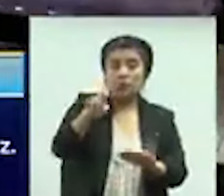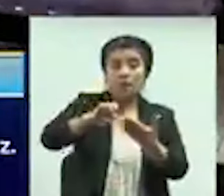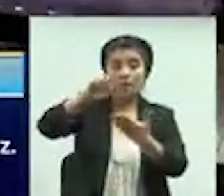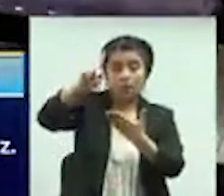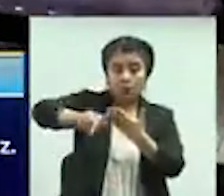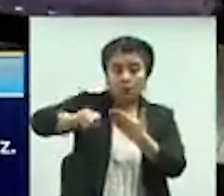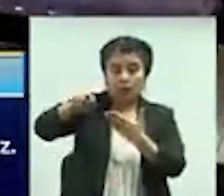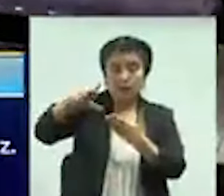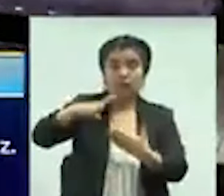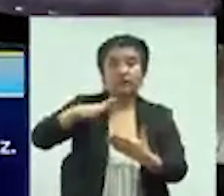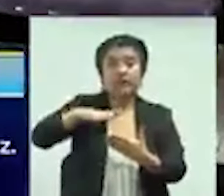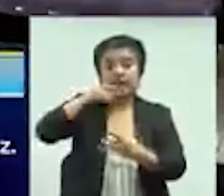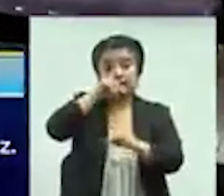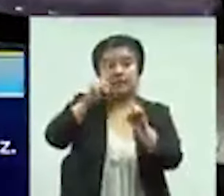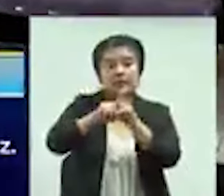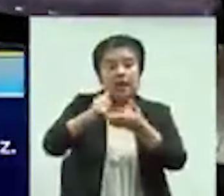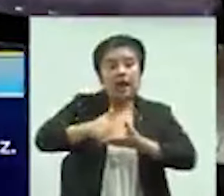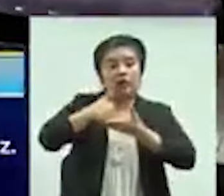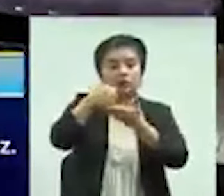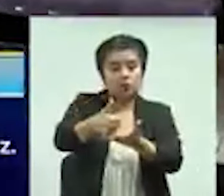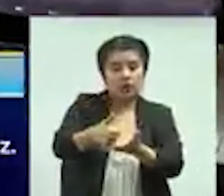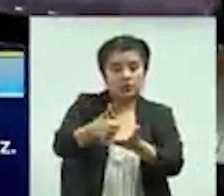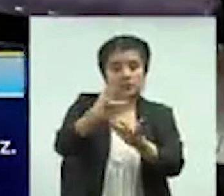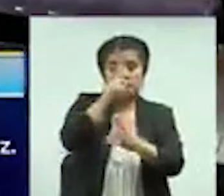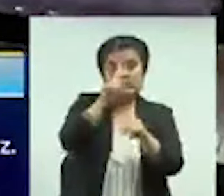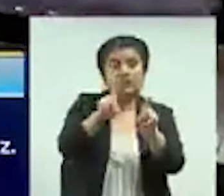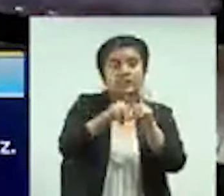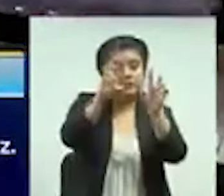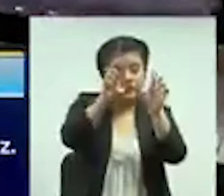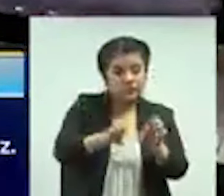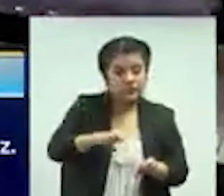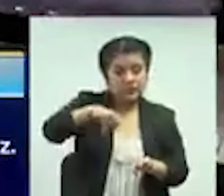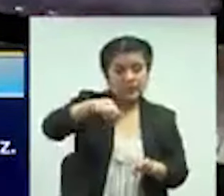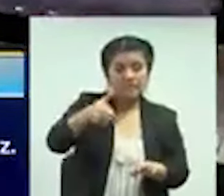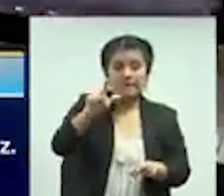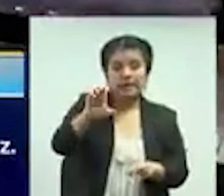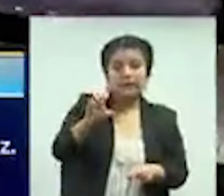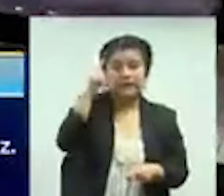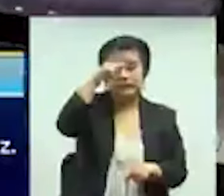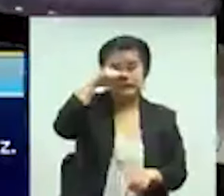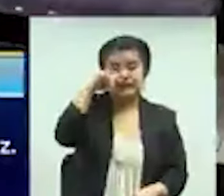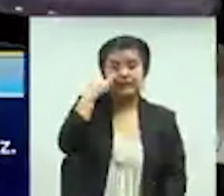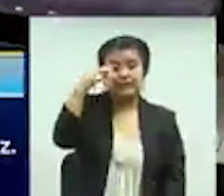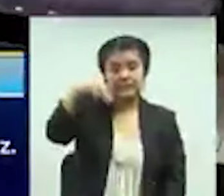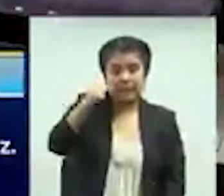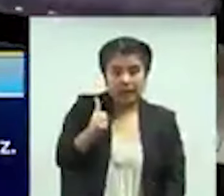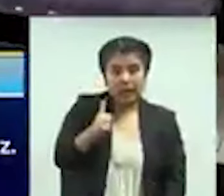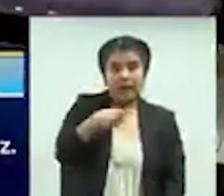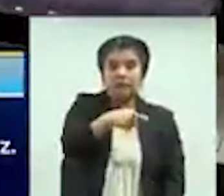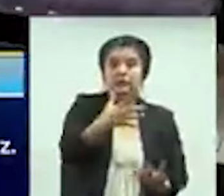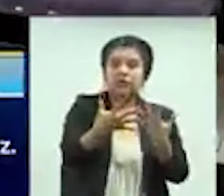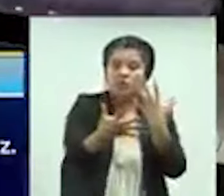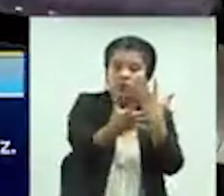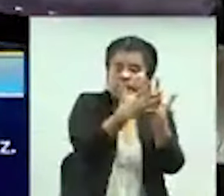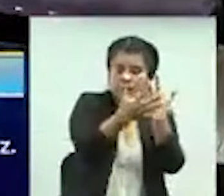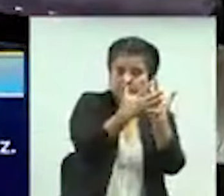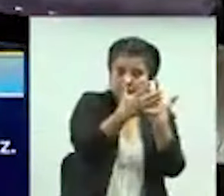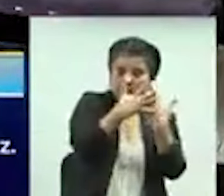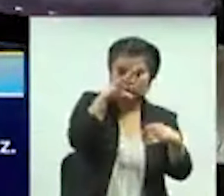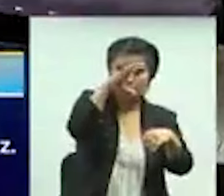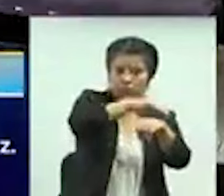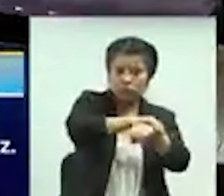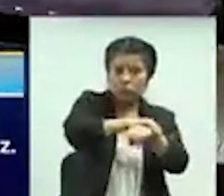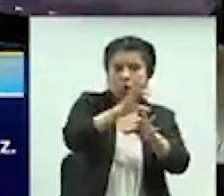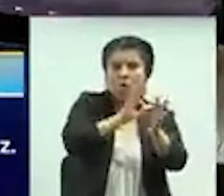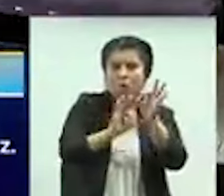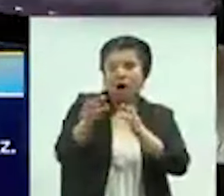y que reconoce ayudas a los palestinos que han sido encarcelados o heridos en acciones violentas